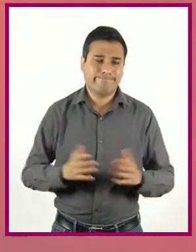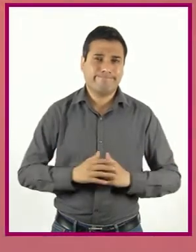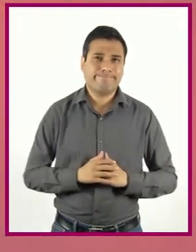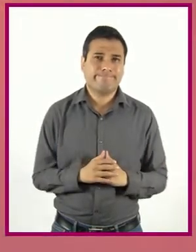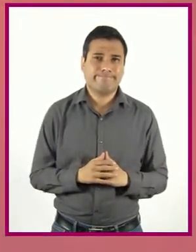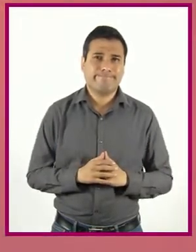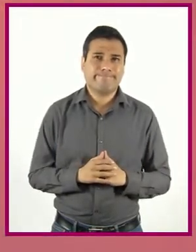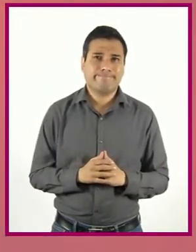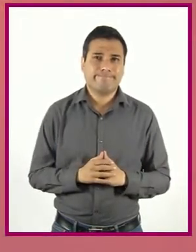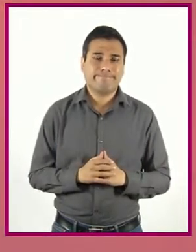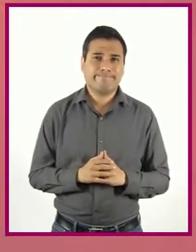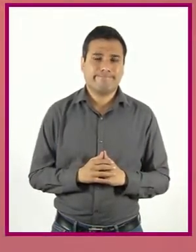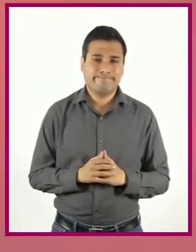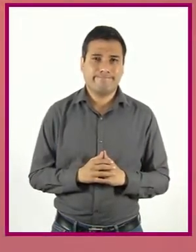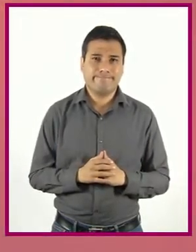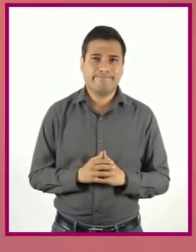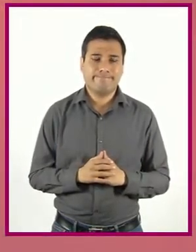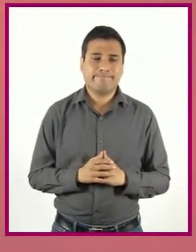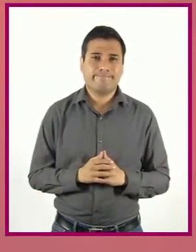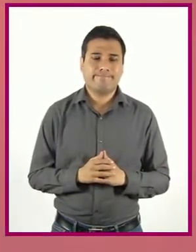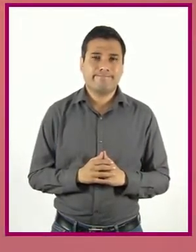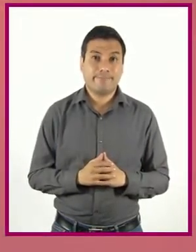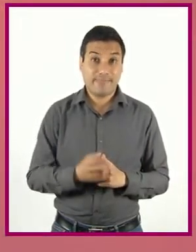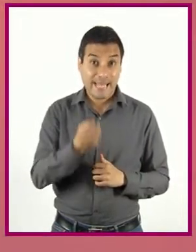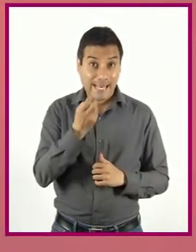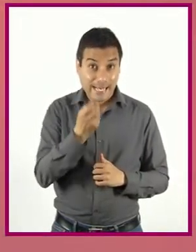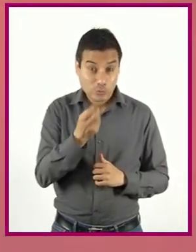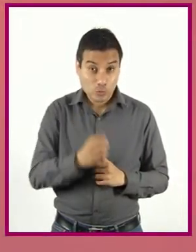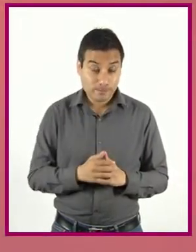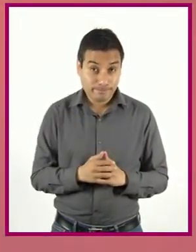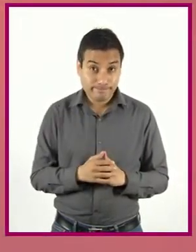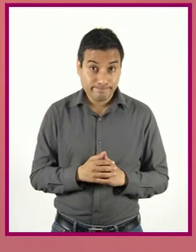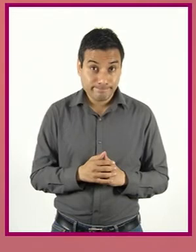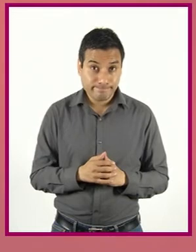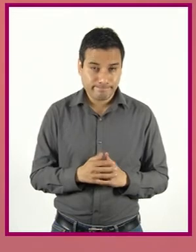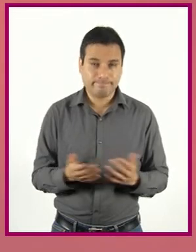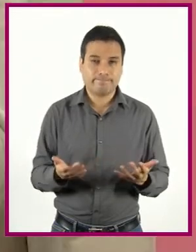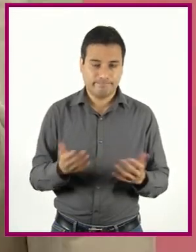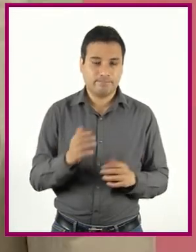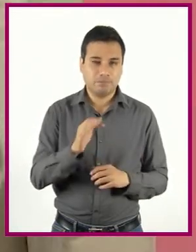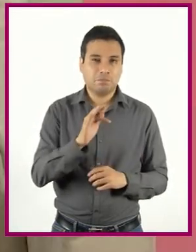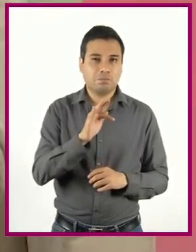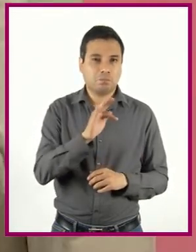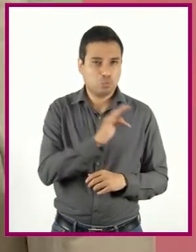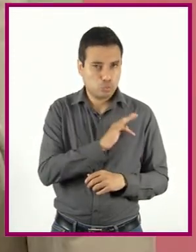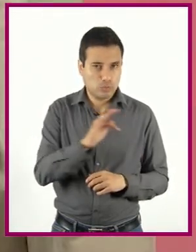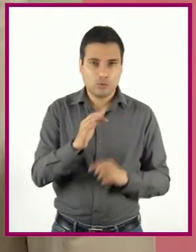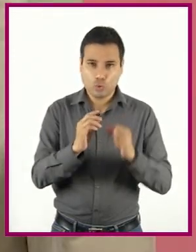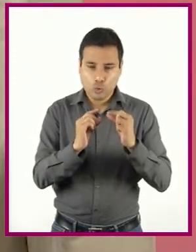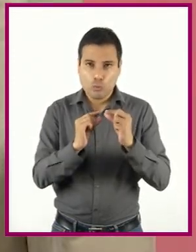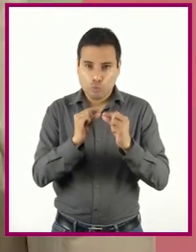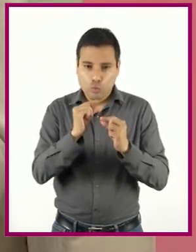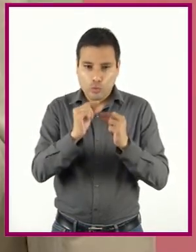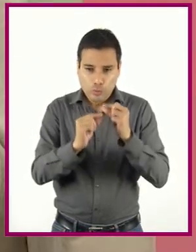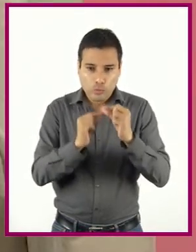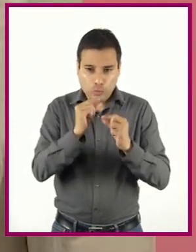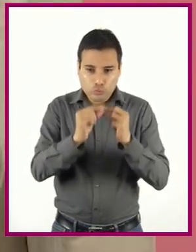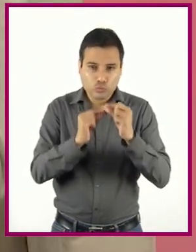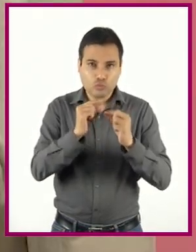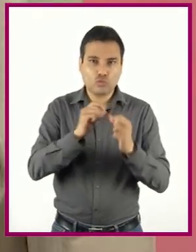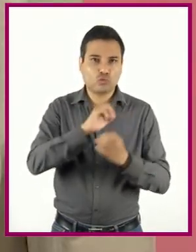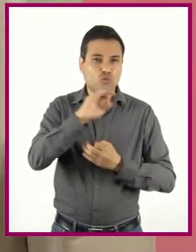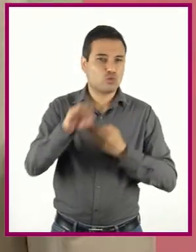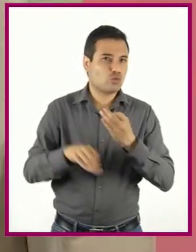las personas que los rodean, a sus familiares. Y esto, pues como esto se puede hacer una cadena también, digamos,